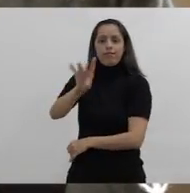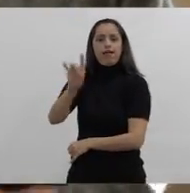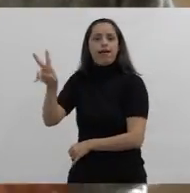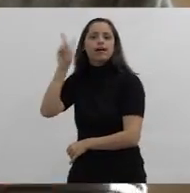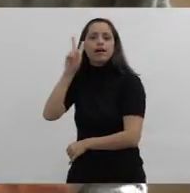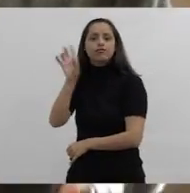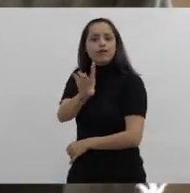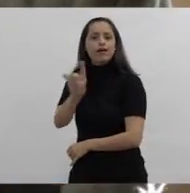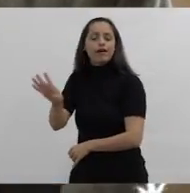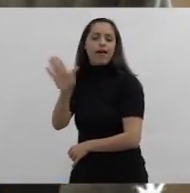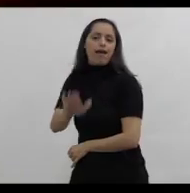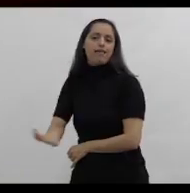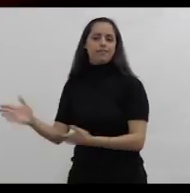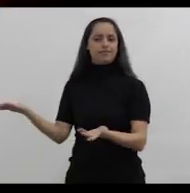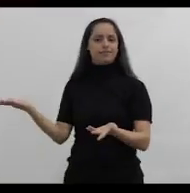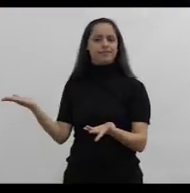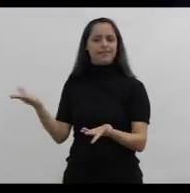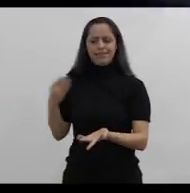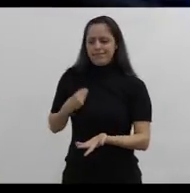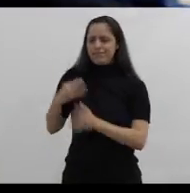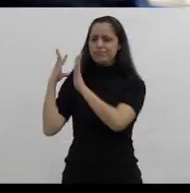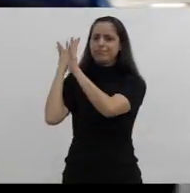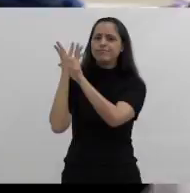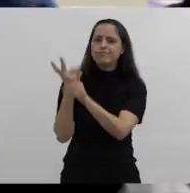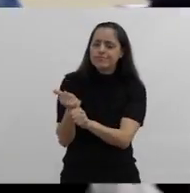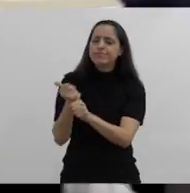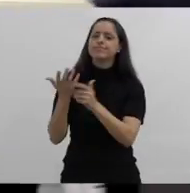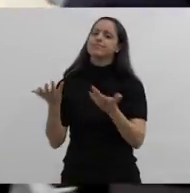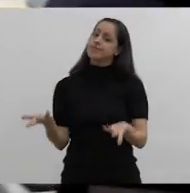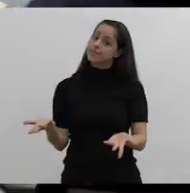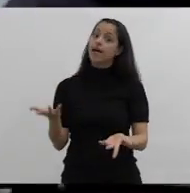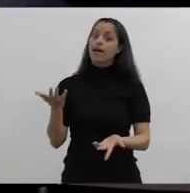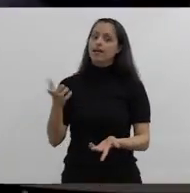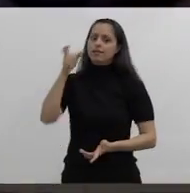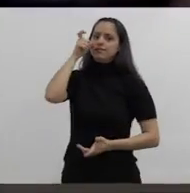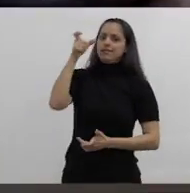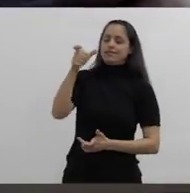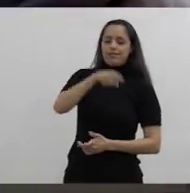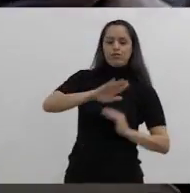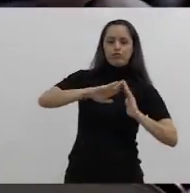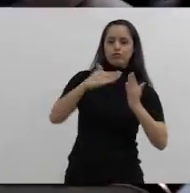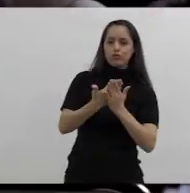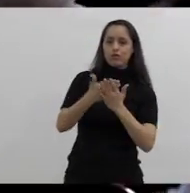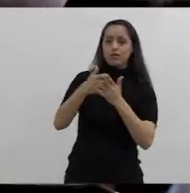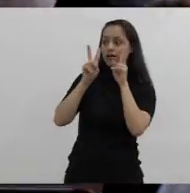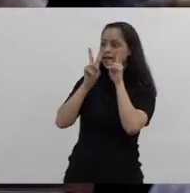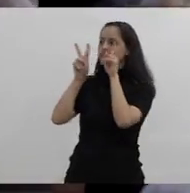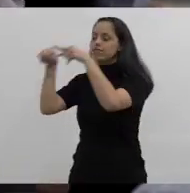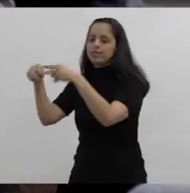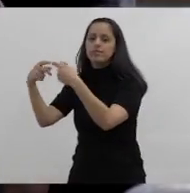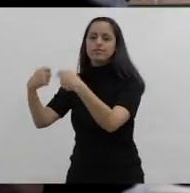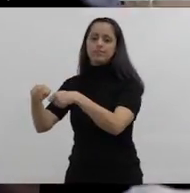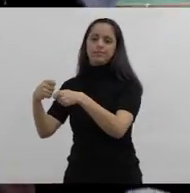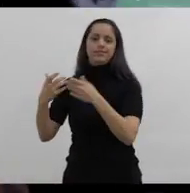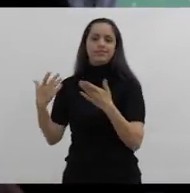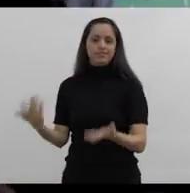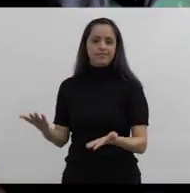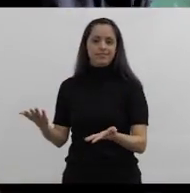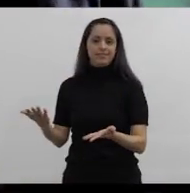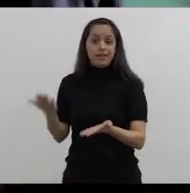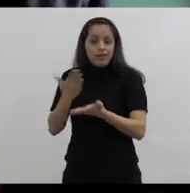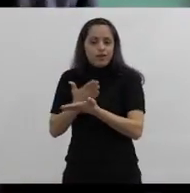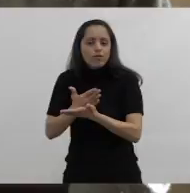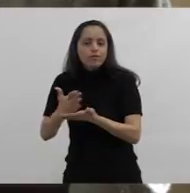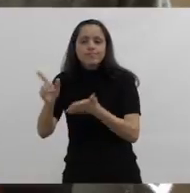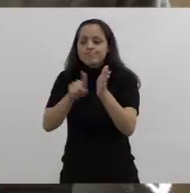vinieron con todas sus historias, y con todas esas historias de vida, bueno, ingresaron al colegio y nos trajeron una serie de